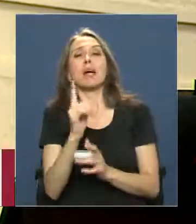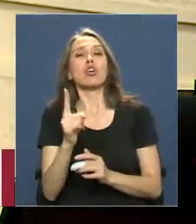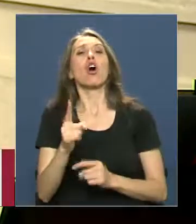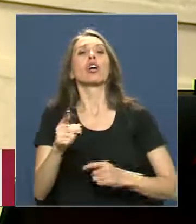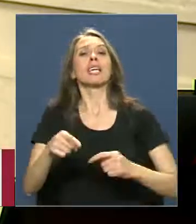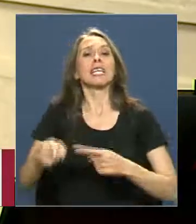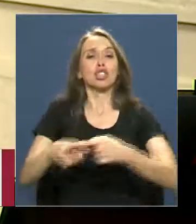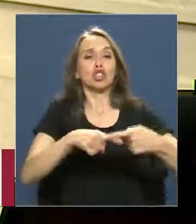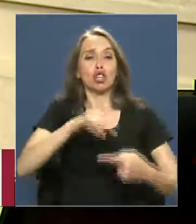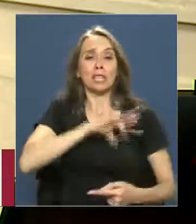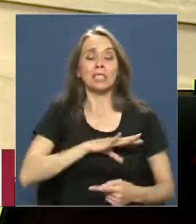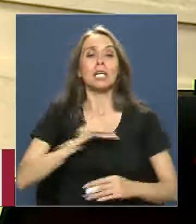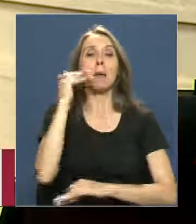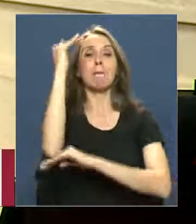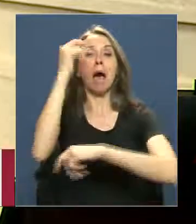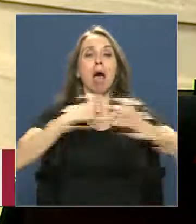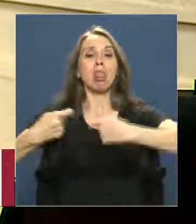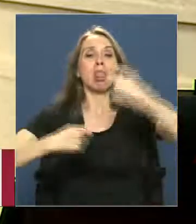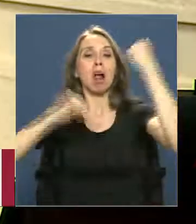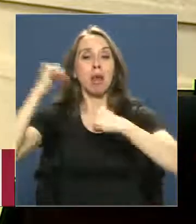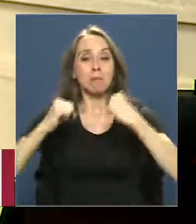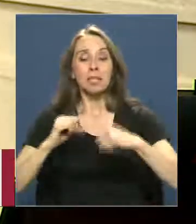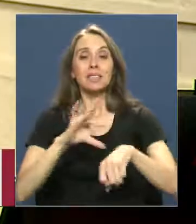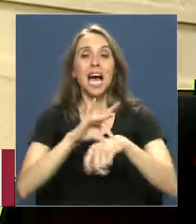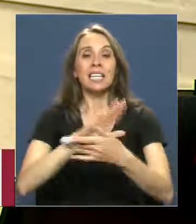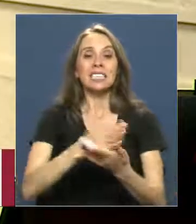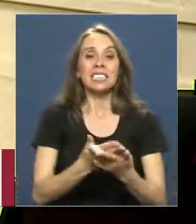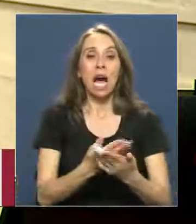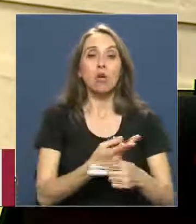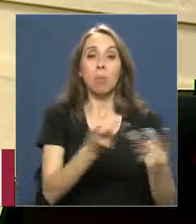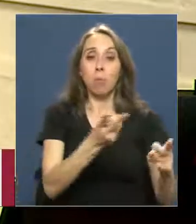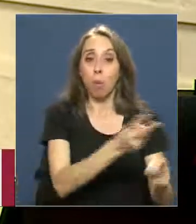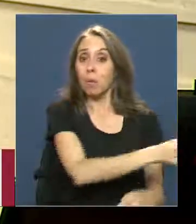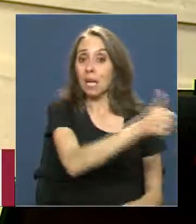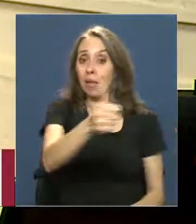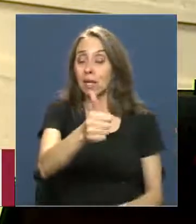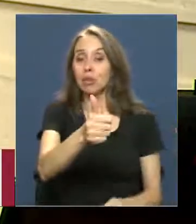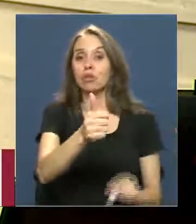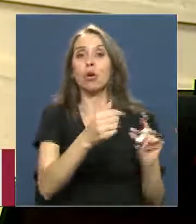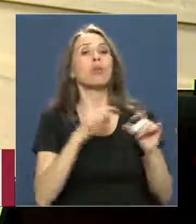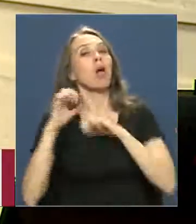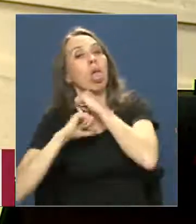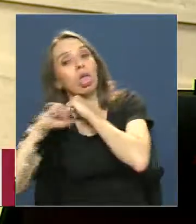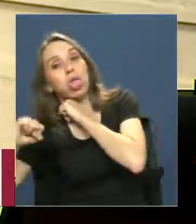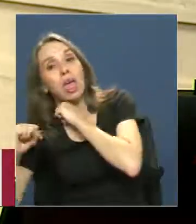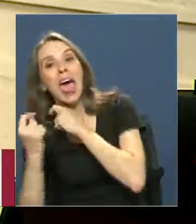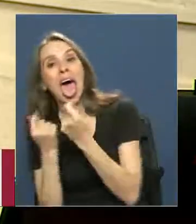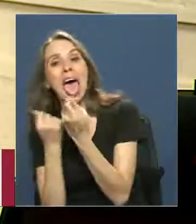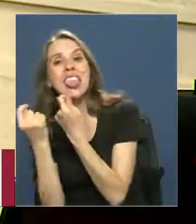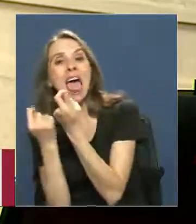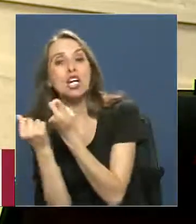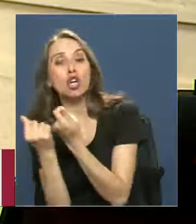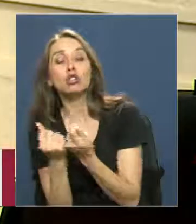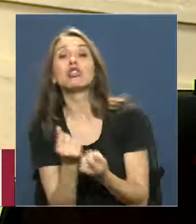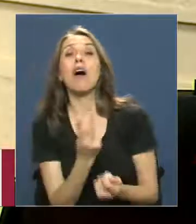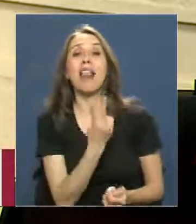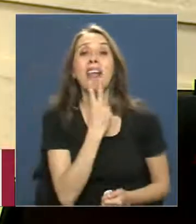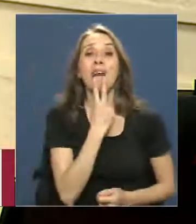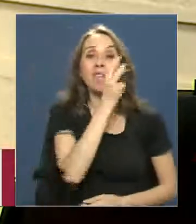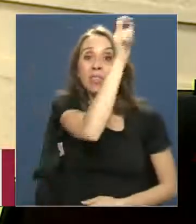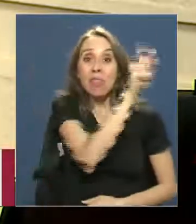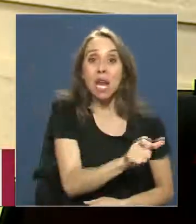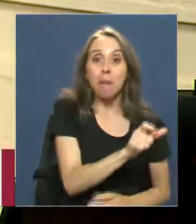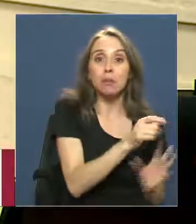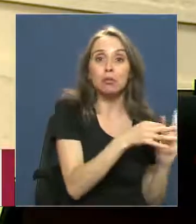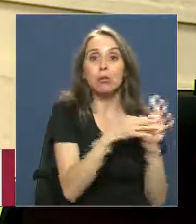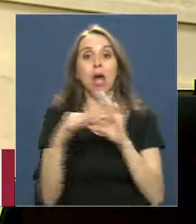en una sociedad donde la salud pública está subordinada, lamentablemente, al negocio, lo que implica que muchas veces la vida está subordinada al